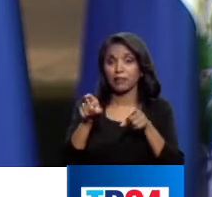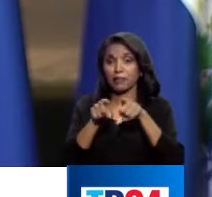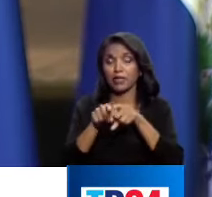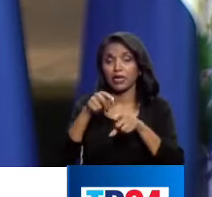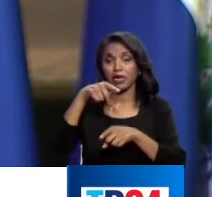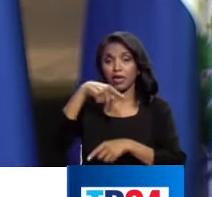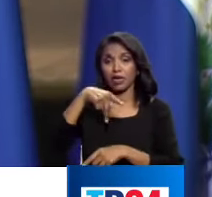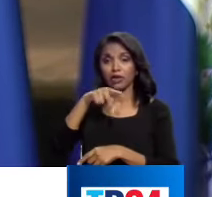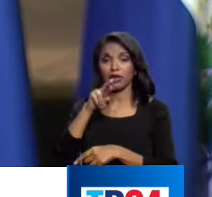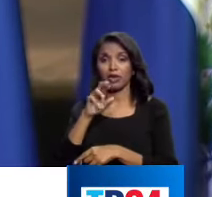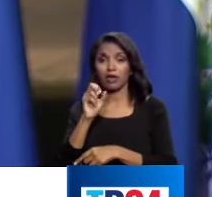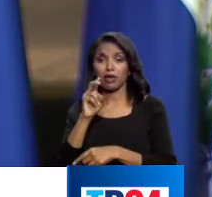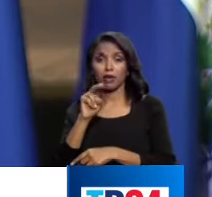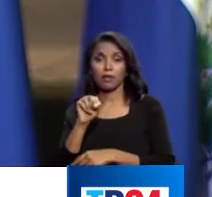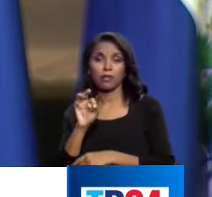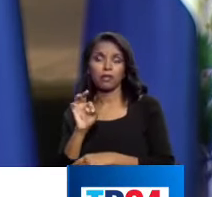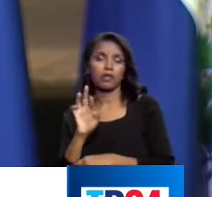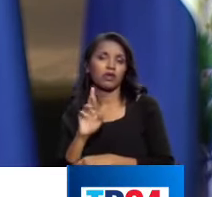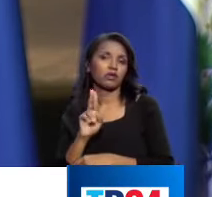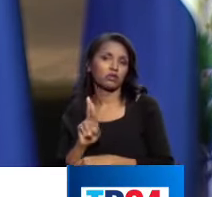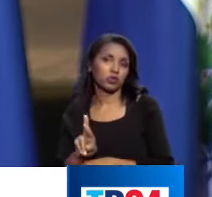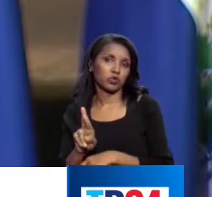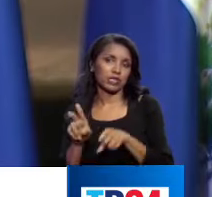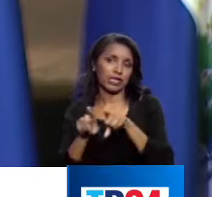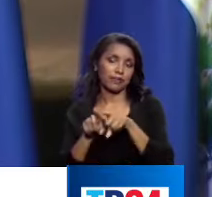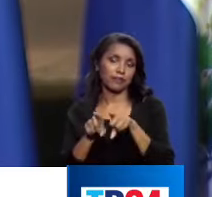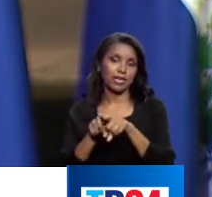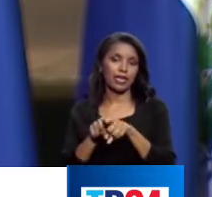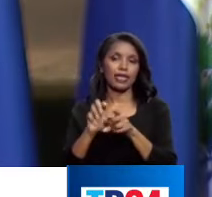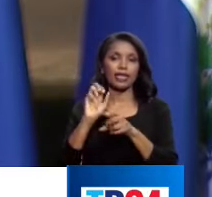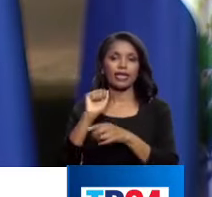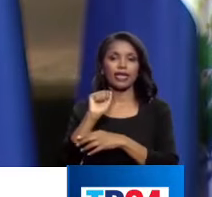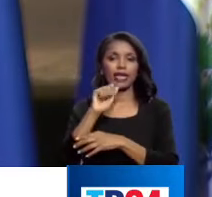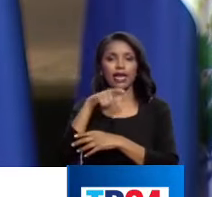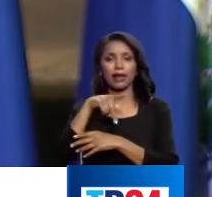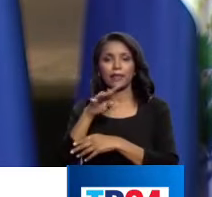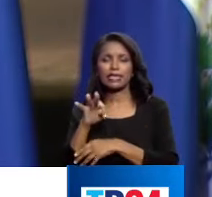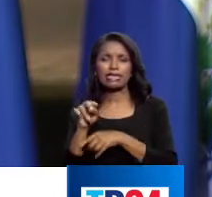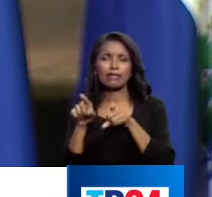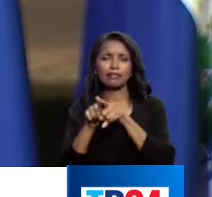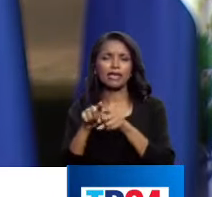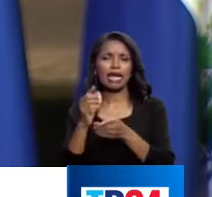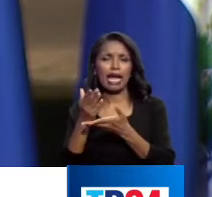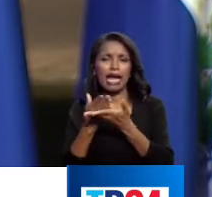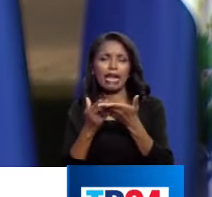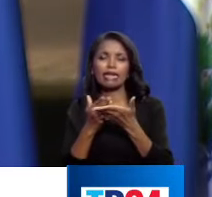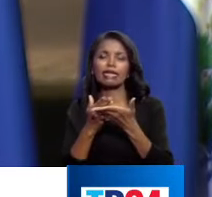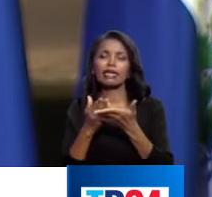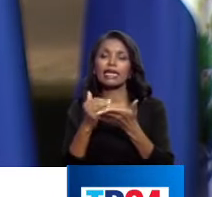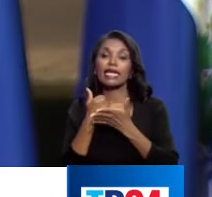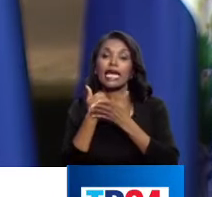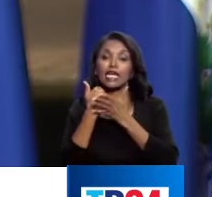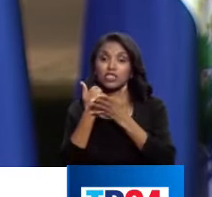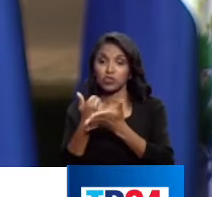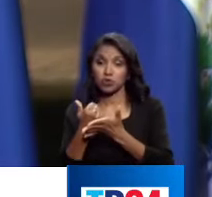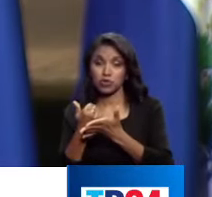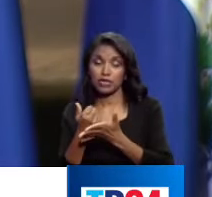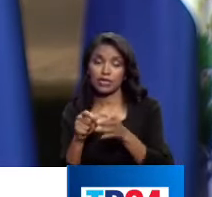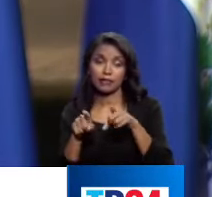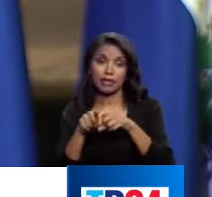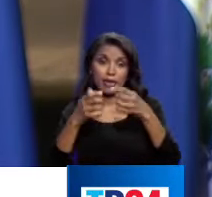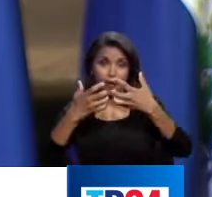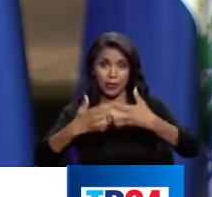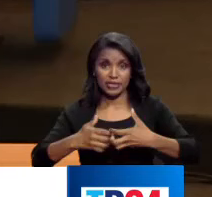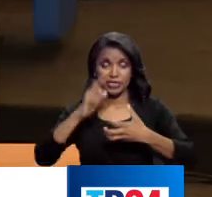como director del ATP un miembro del sector turístico, esa coordinación va a ser expedita, donde la empresa,